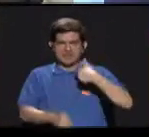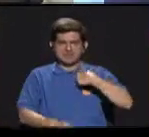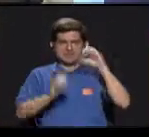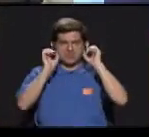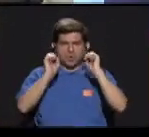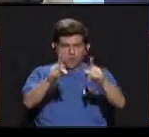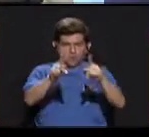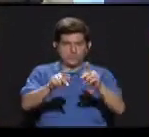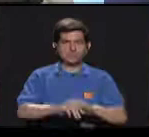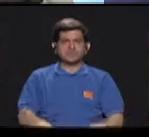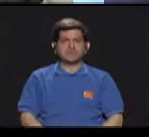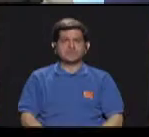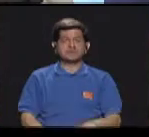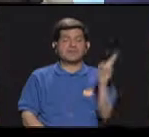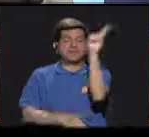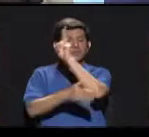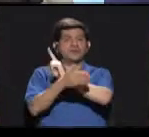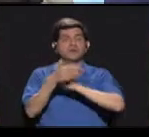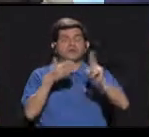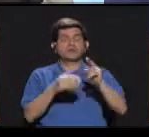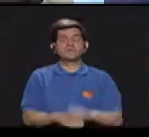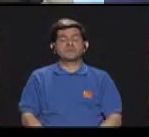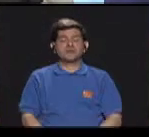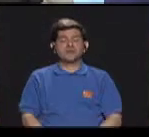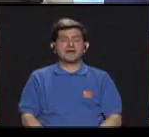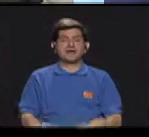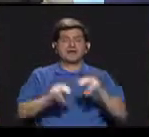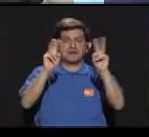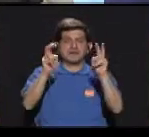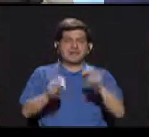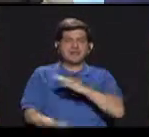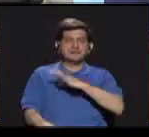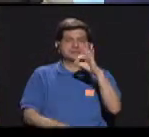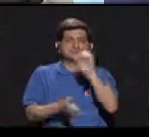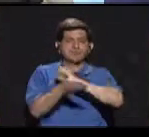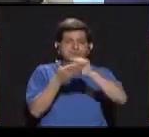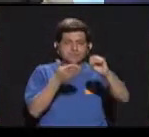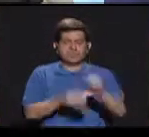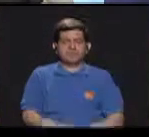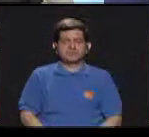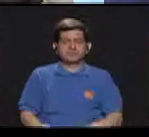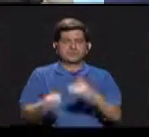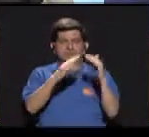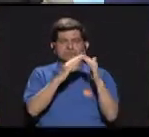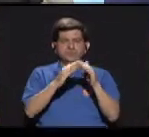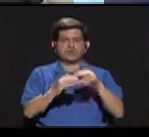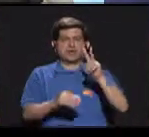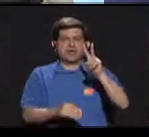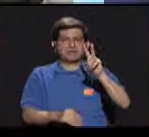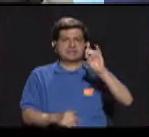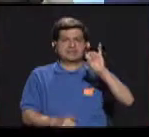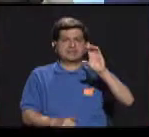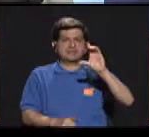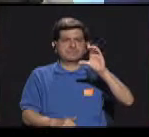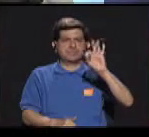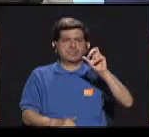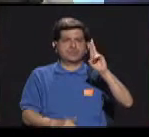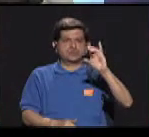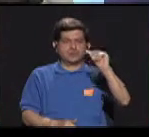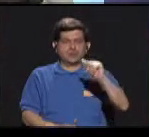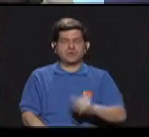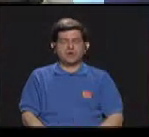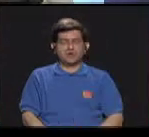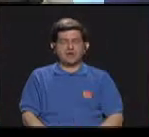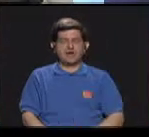oportunidad de estar en la Universidad de Espíritu Santo en la ciudad de Vitoria, Brasil, junto con el productor